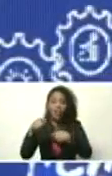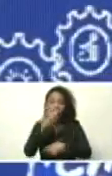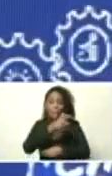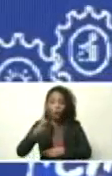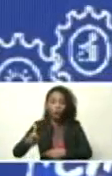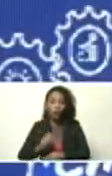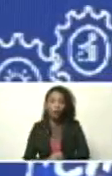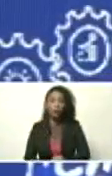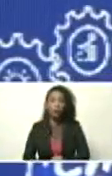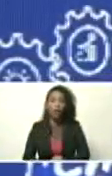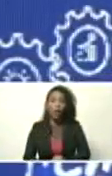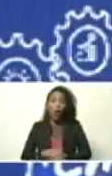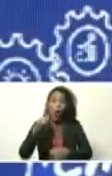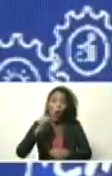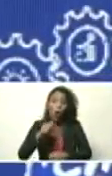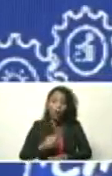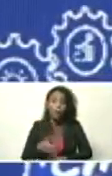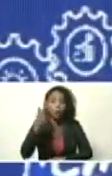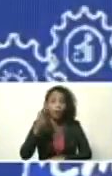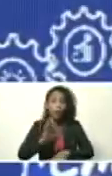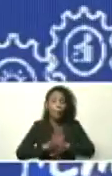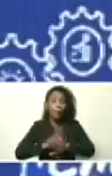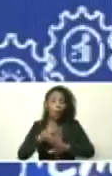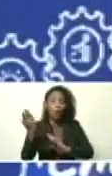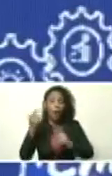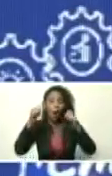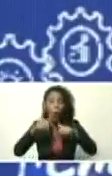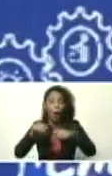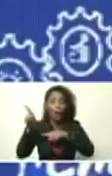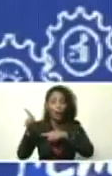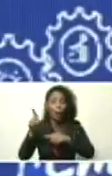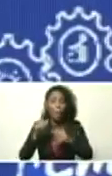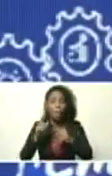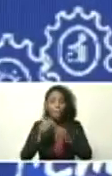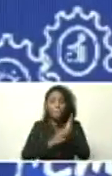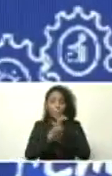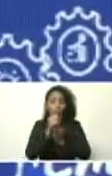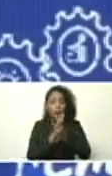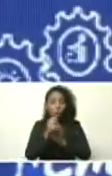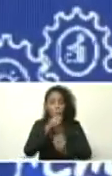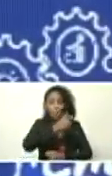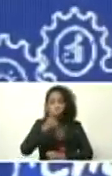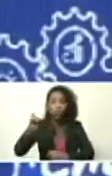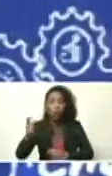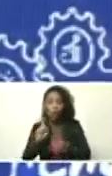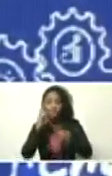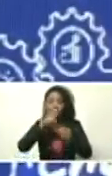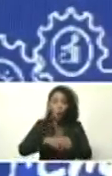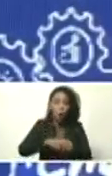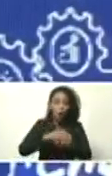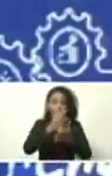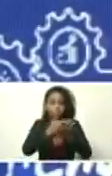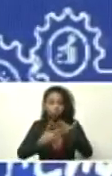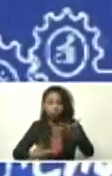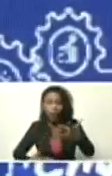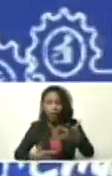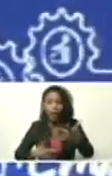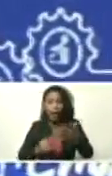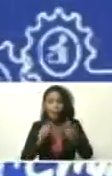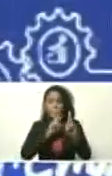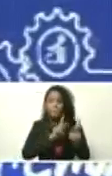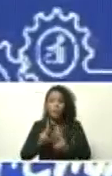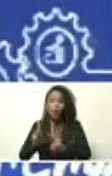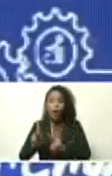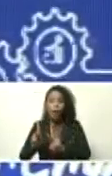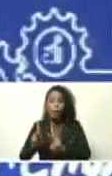importante porque hoy vamos a estas personas, a estos emprendedores que se han registrado en el programa Emprender Juntos, en